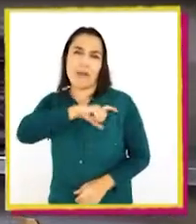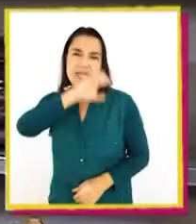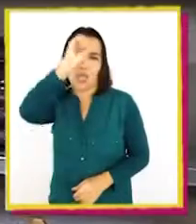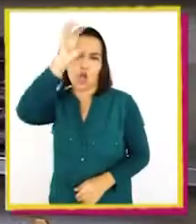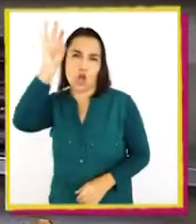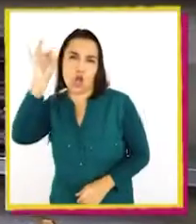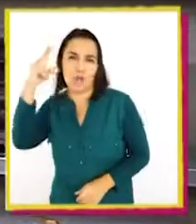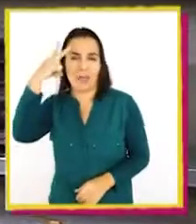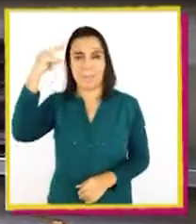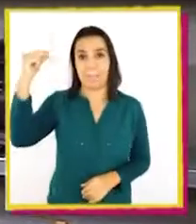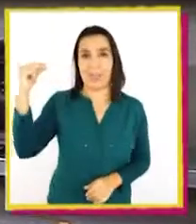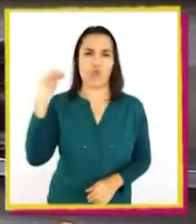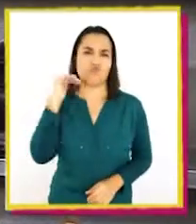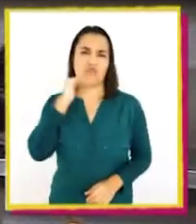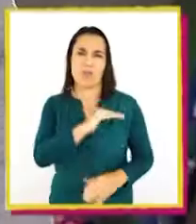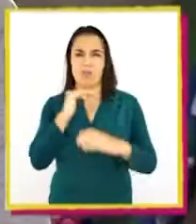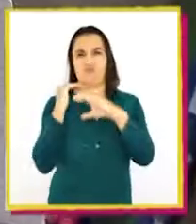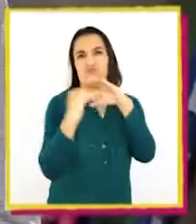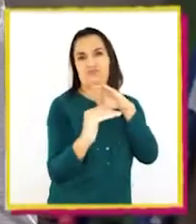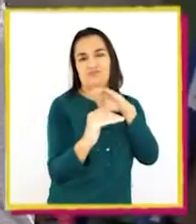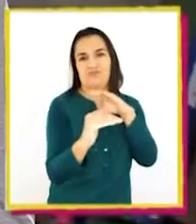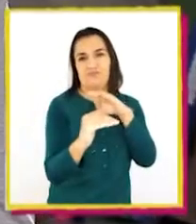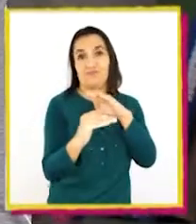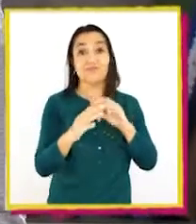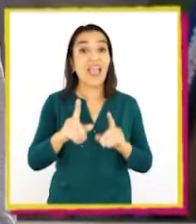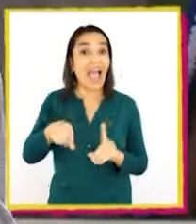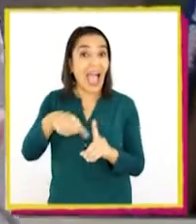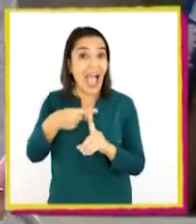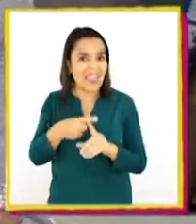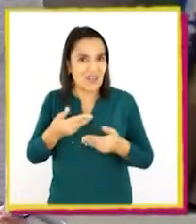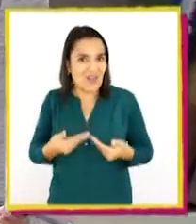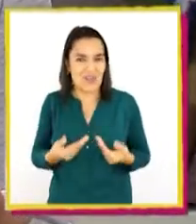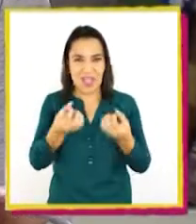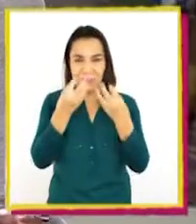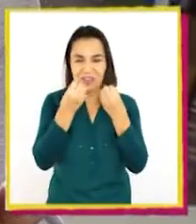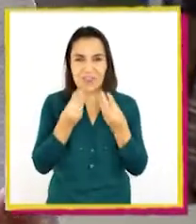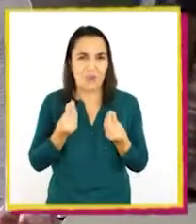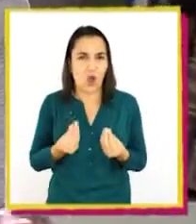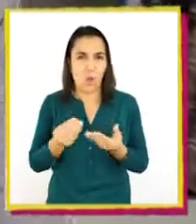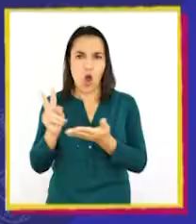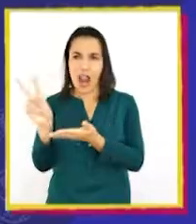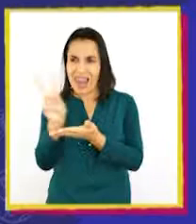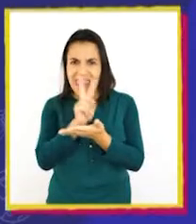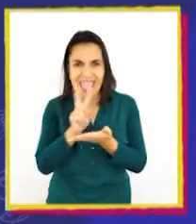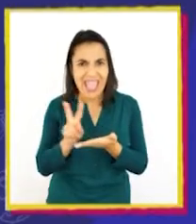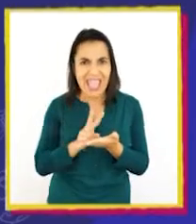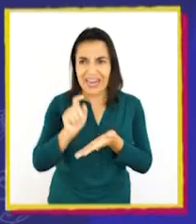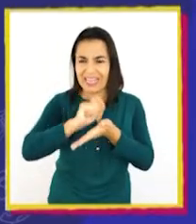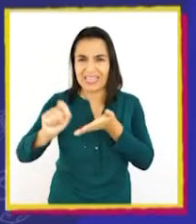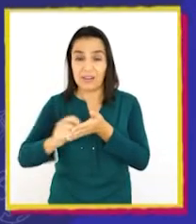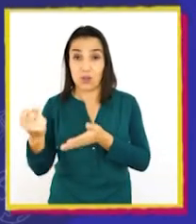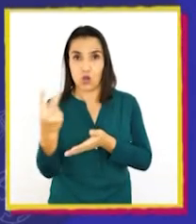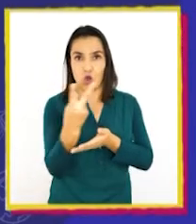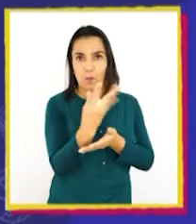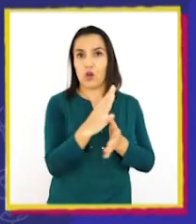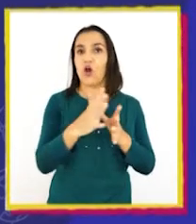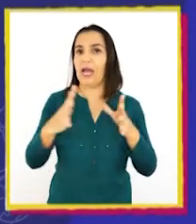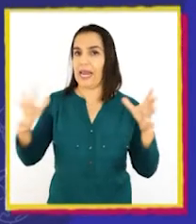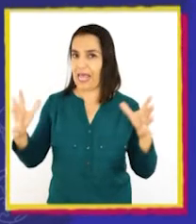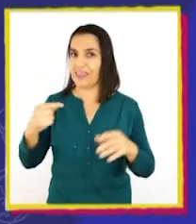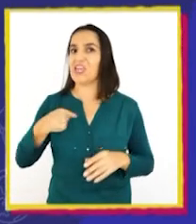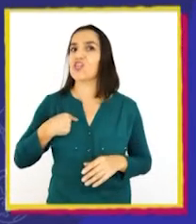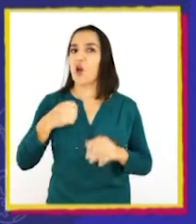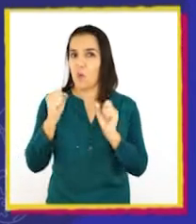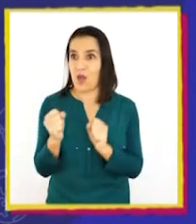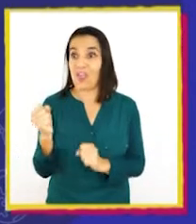Colombia, de México y les va a llegar de inmediato. Además, hoy aprendimos cómo leer y escribir números grandes y ahora yo